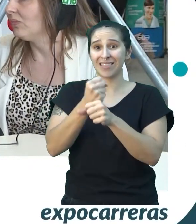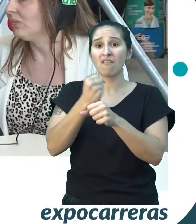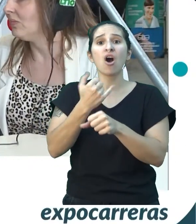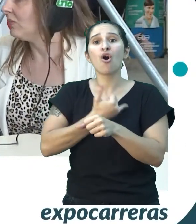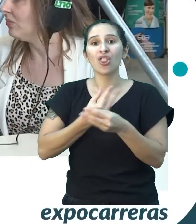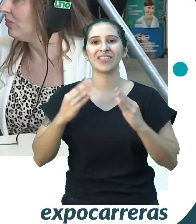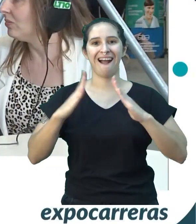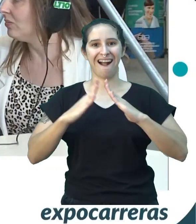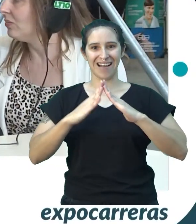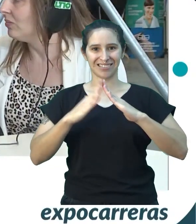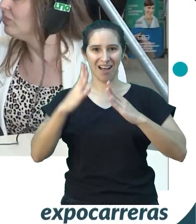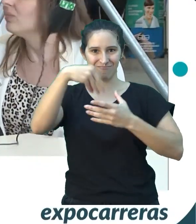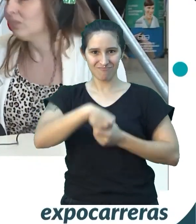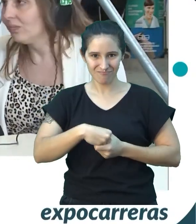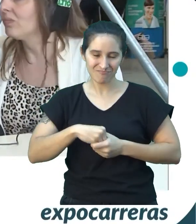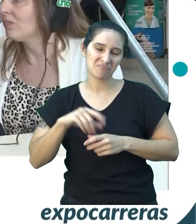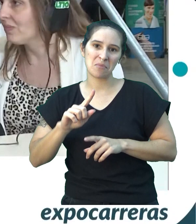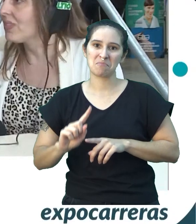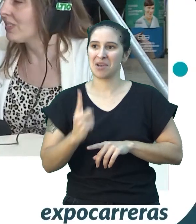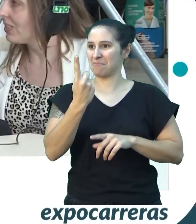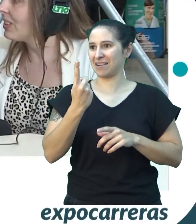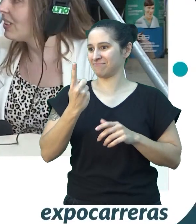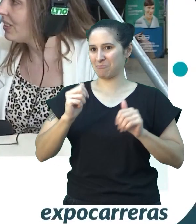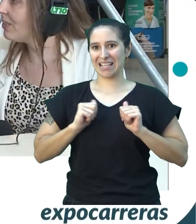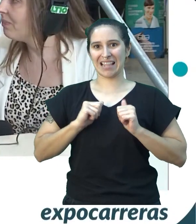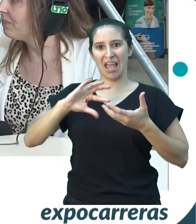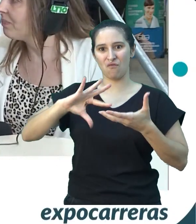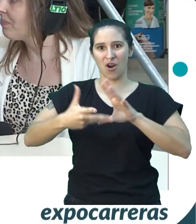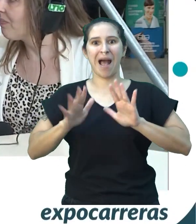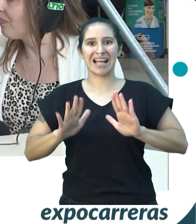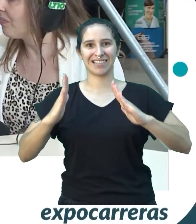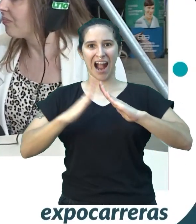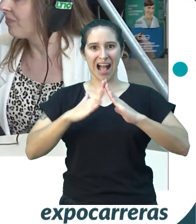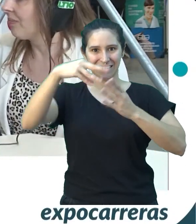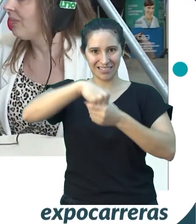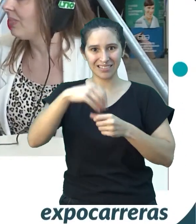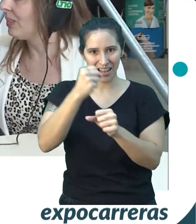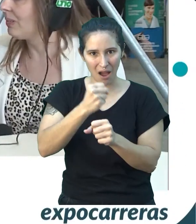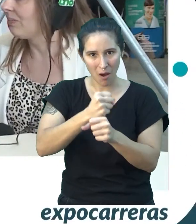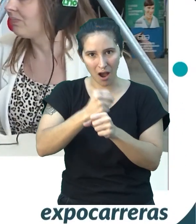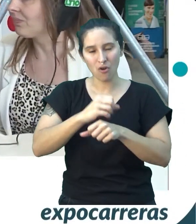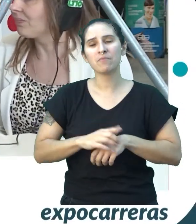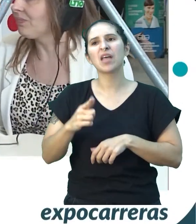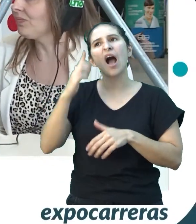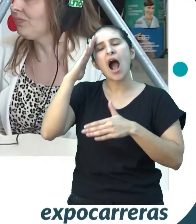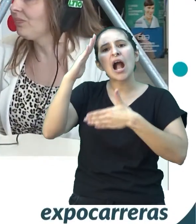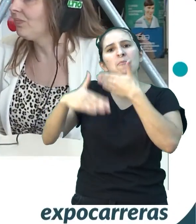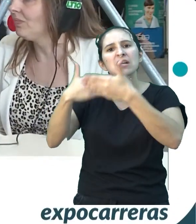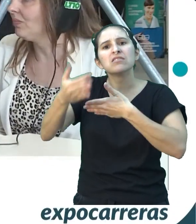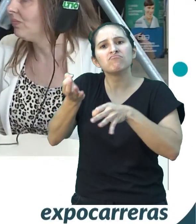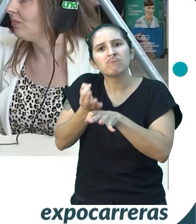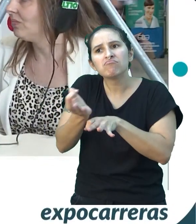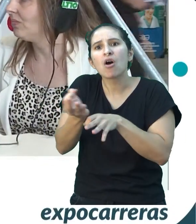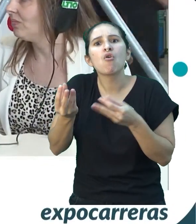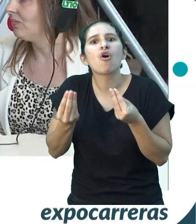equivoco fue una de las primeras pasantías en esta modalidad, al menos en la FIC. Tuvimos muchas capacitaciones de cómo era el trabajo en